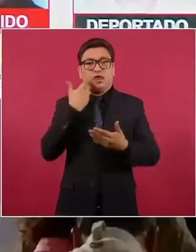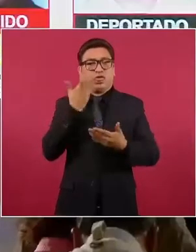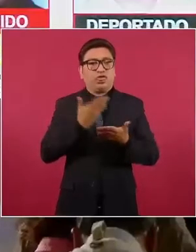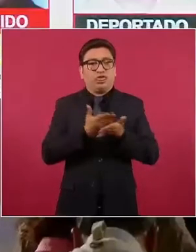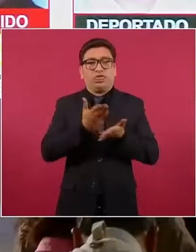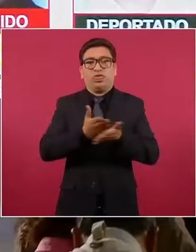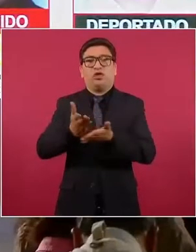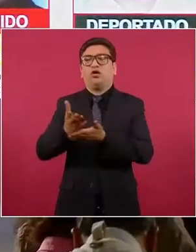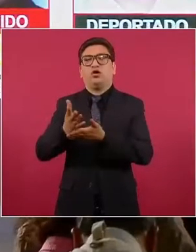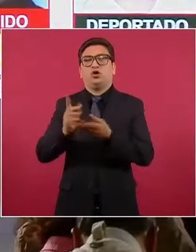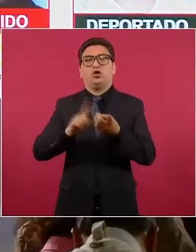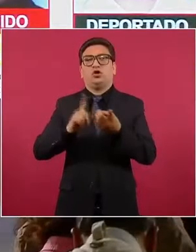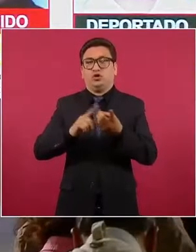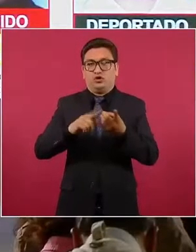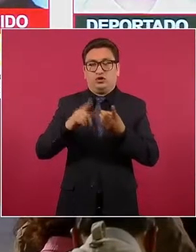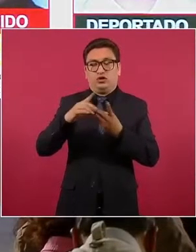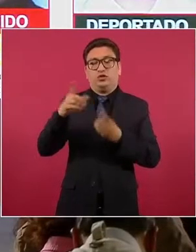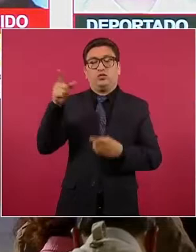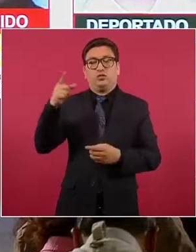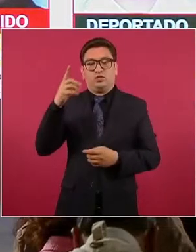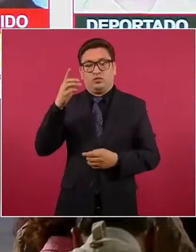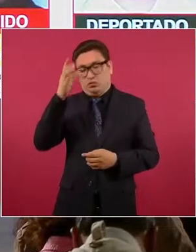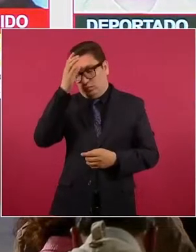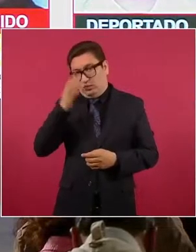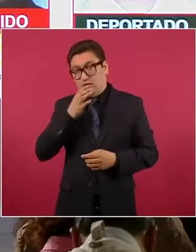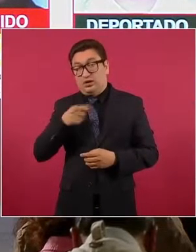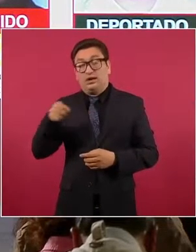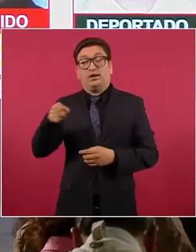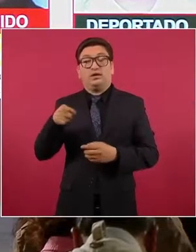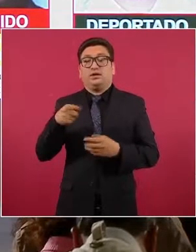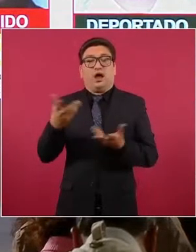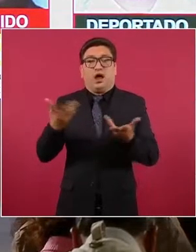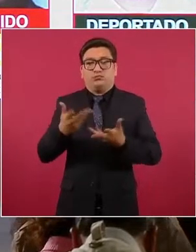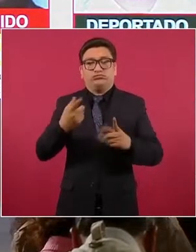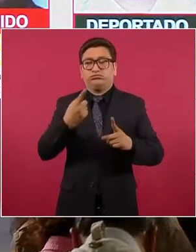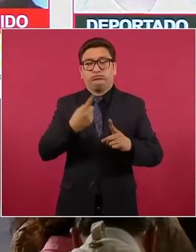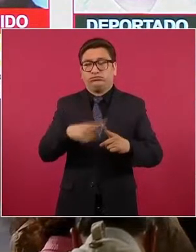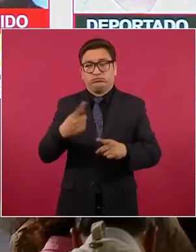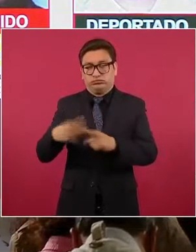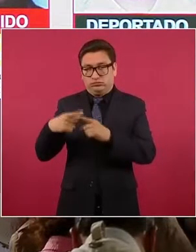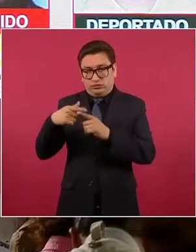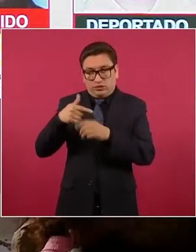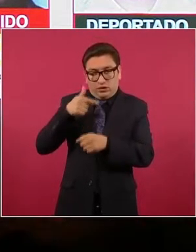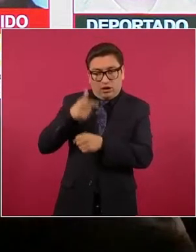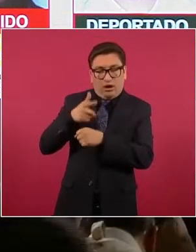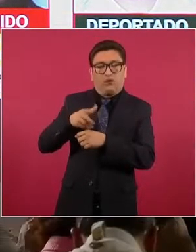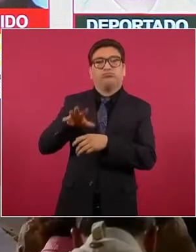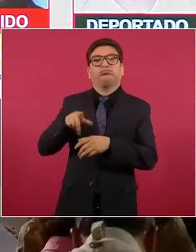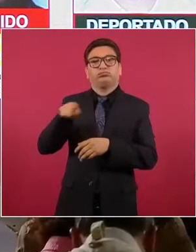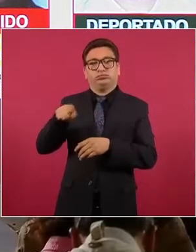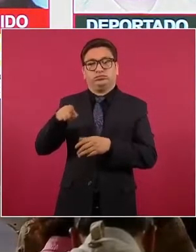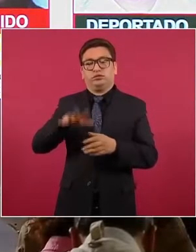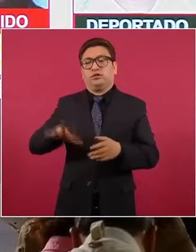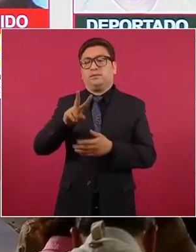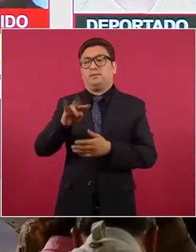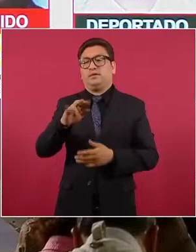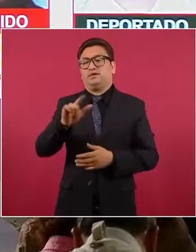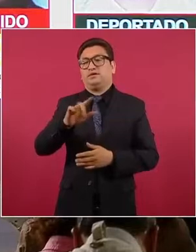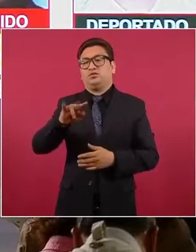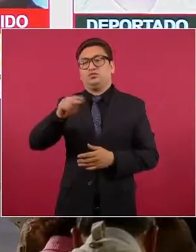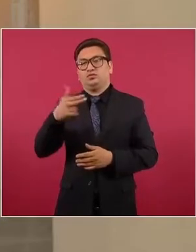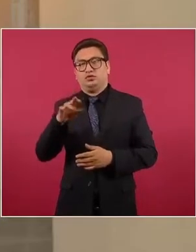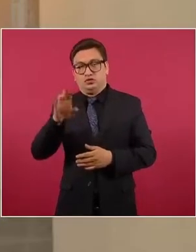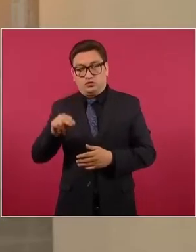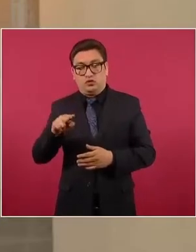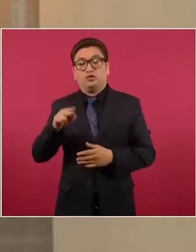ocasiones en Coahuila a través de operaciones que fueron repelidas en Villa Unión, Hidalgo y